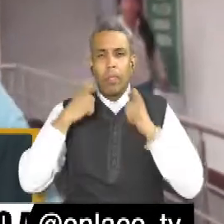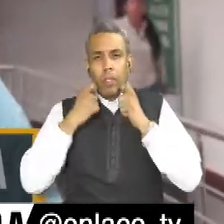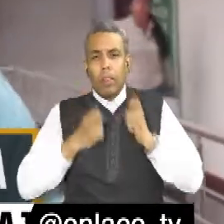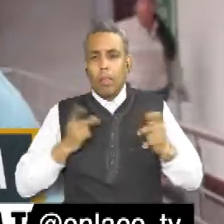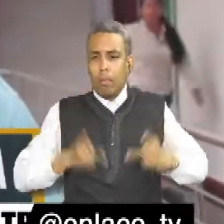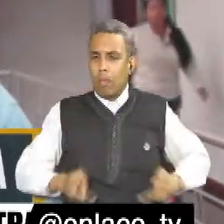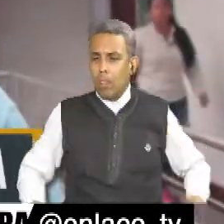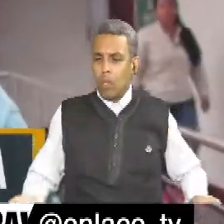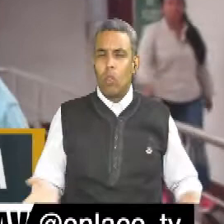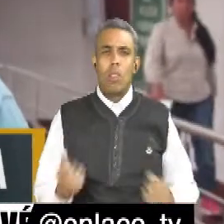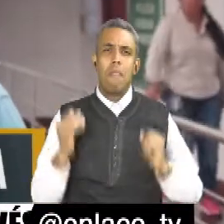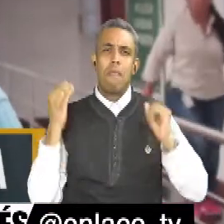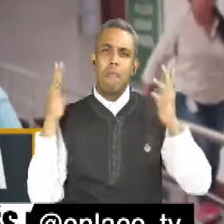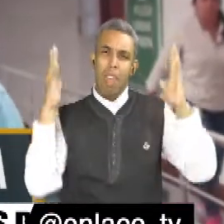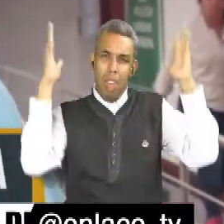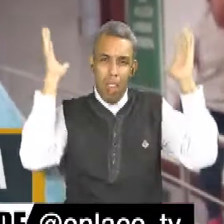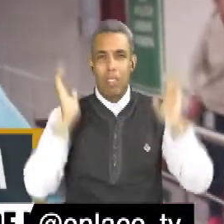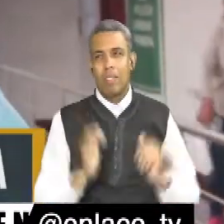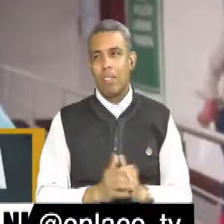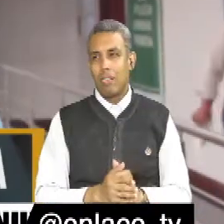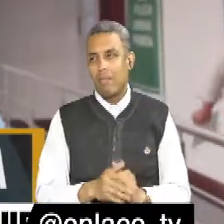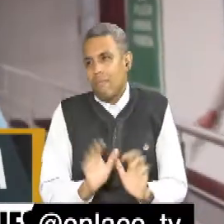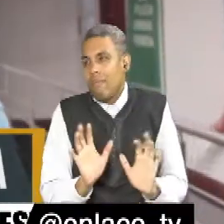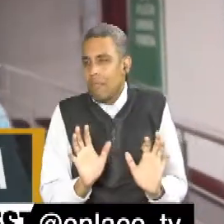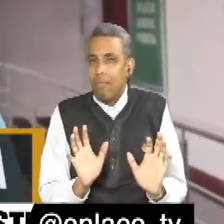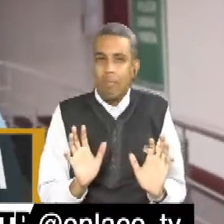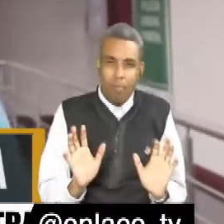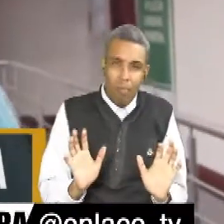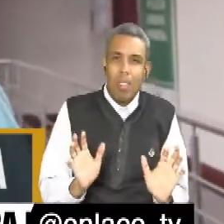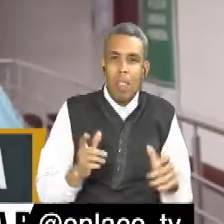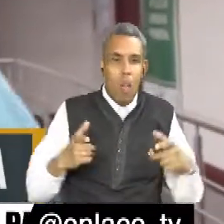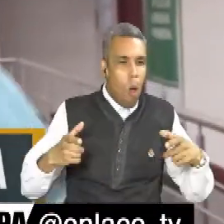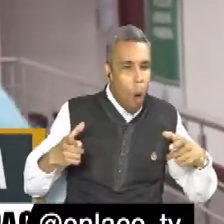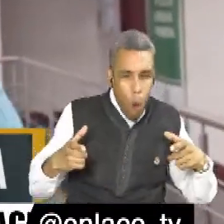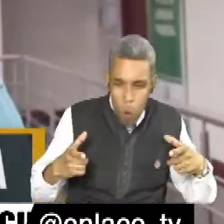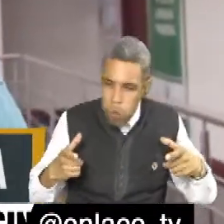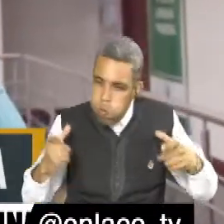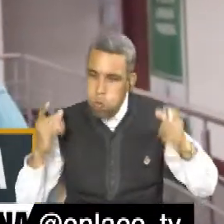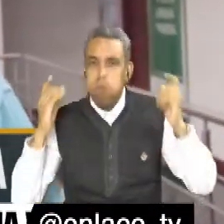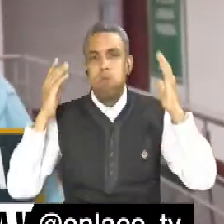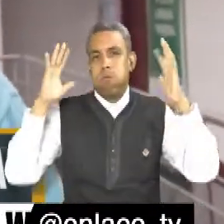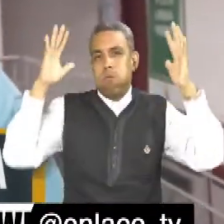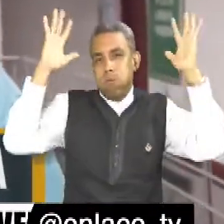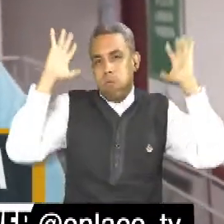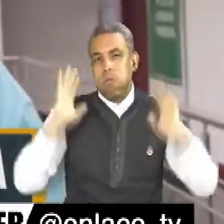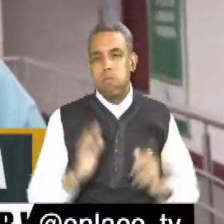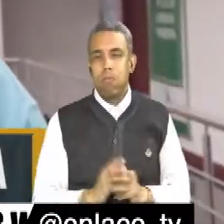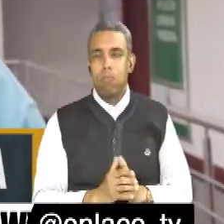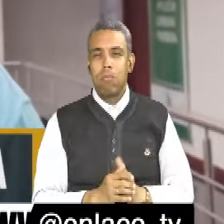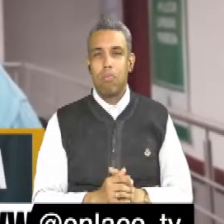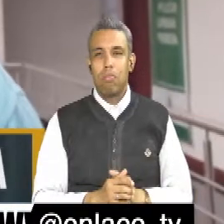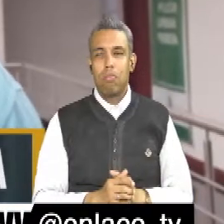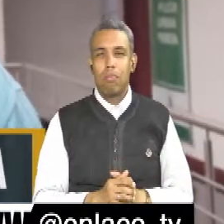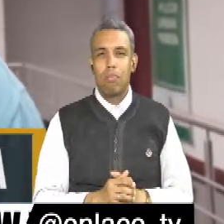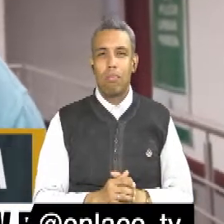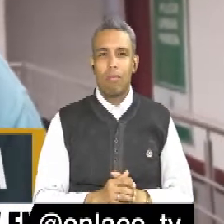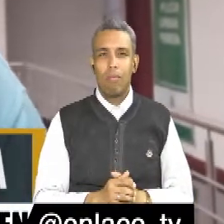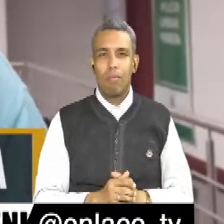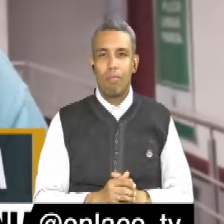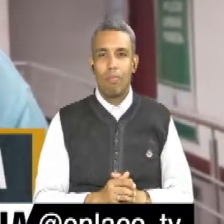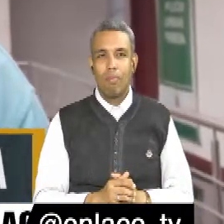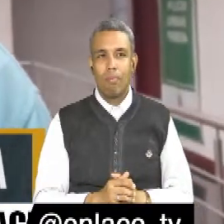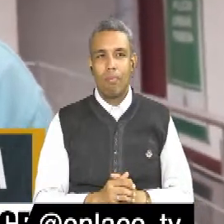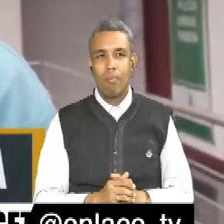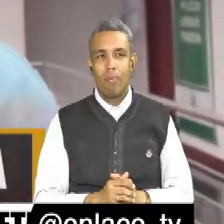sus fiestas, ¿sí? Sus celebraciones como cumpleaños, toda una serie de actividades que se realizan en la ciudad